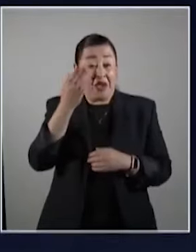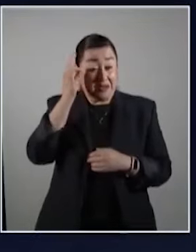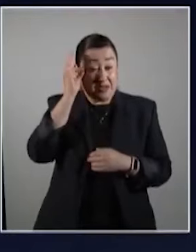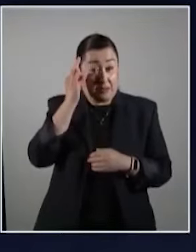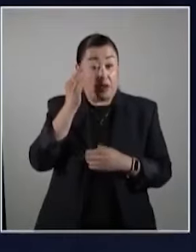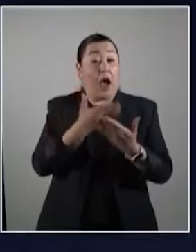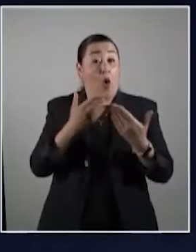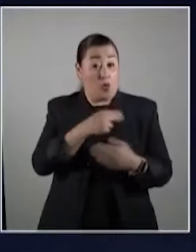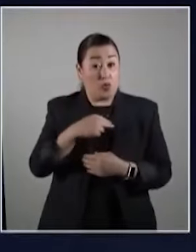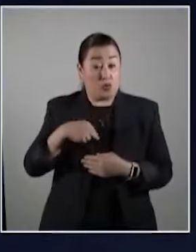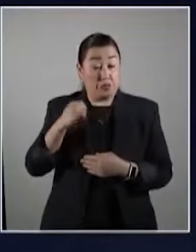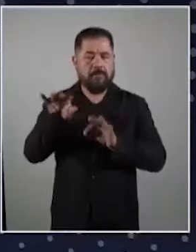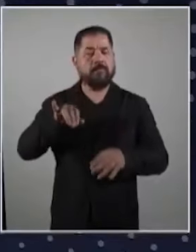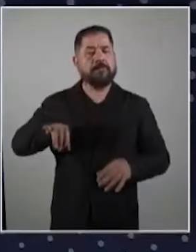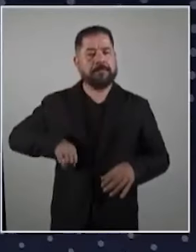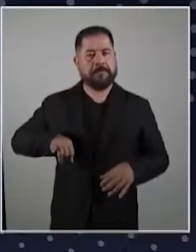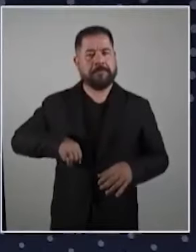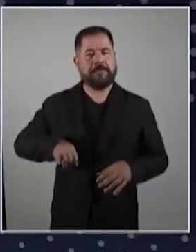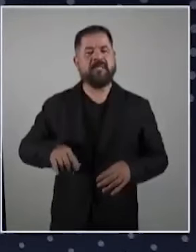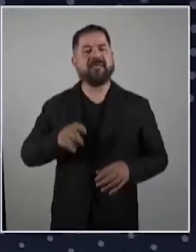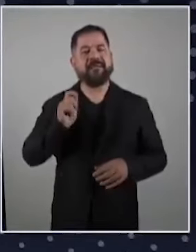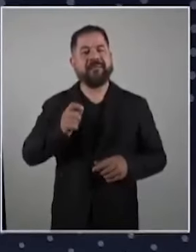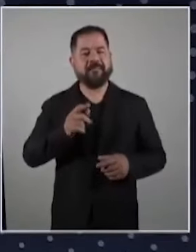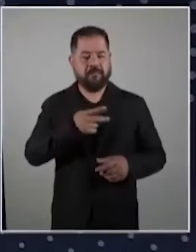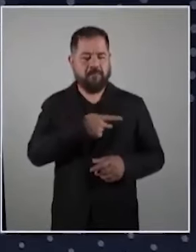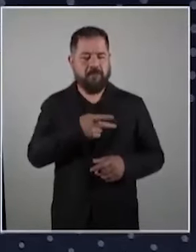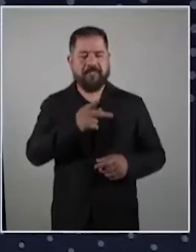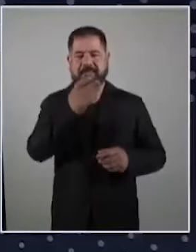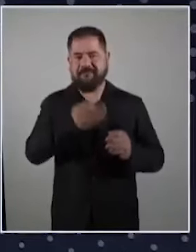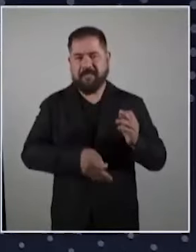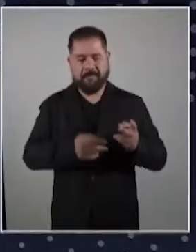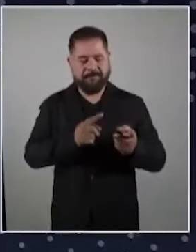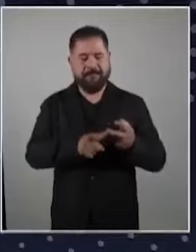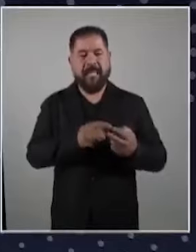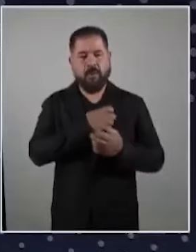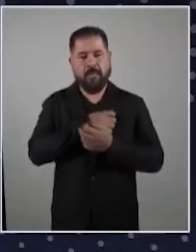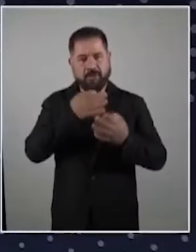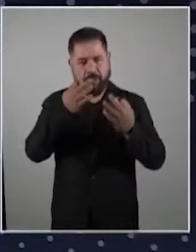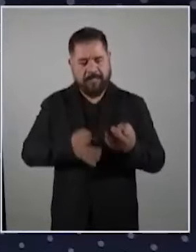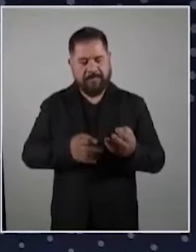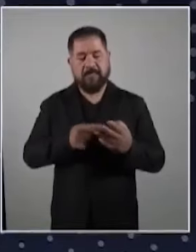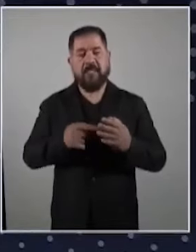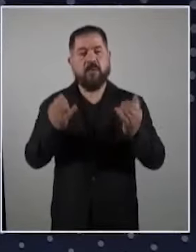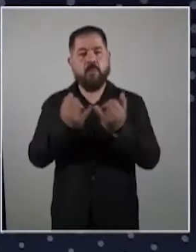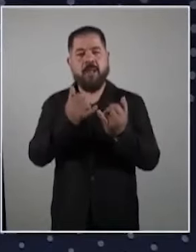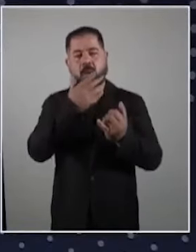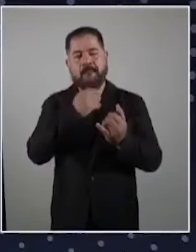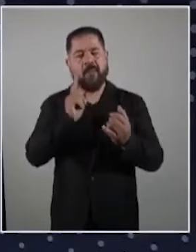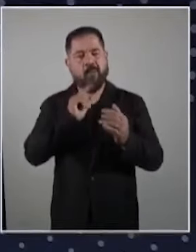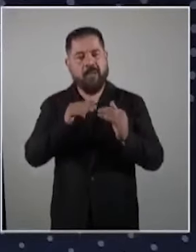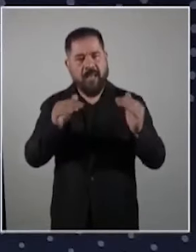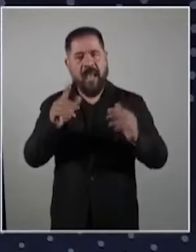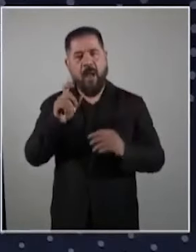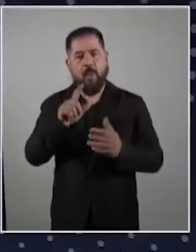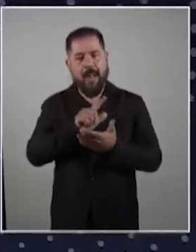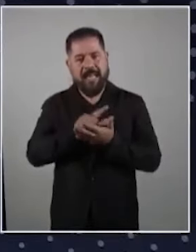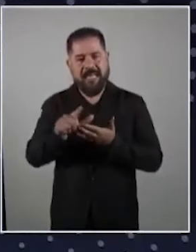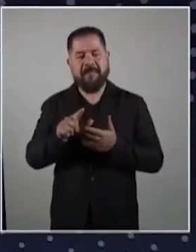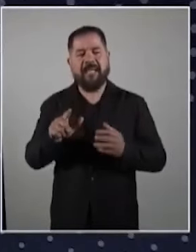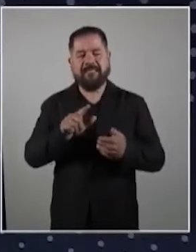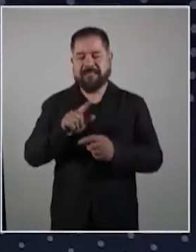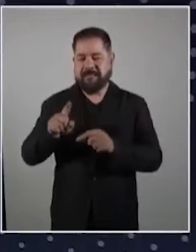mantenimiento y estamos trabajando en esa línea son el fin de la pobreza la educación de calidad igualdad de género aguas limpias y